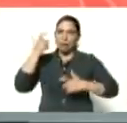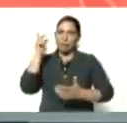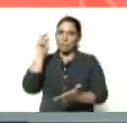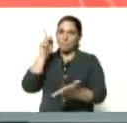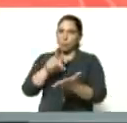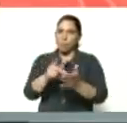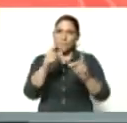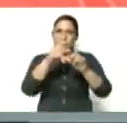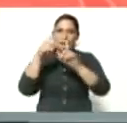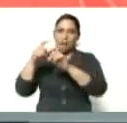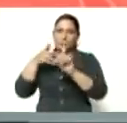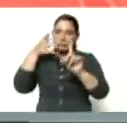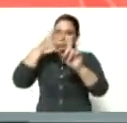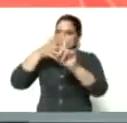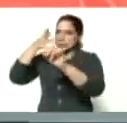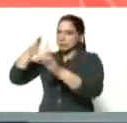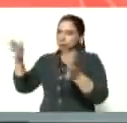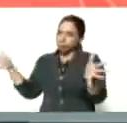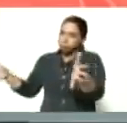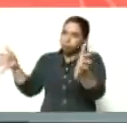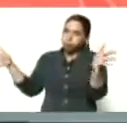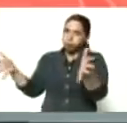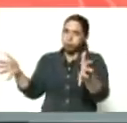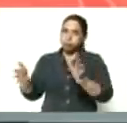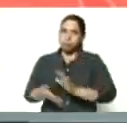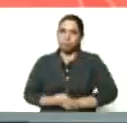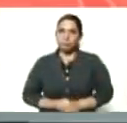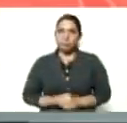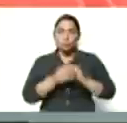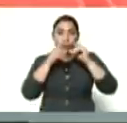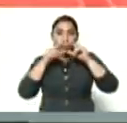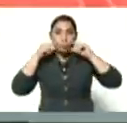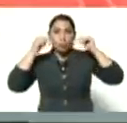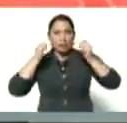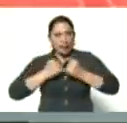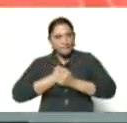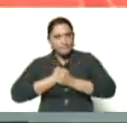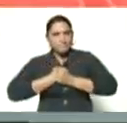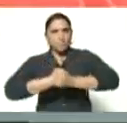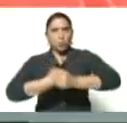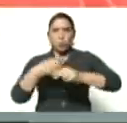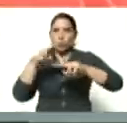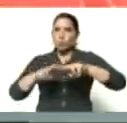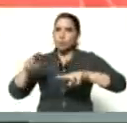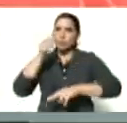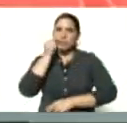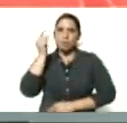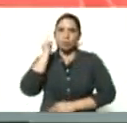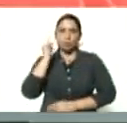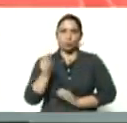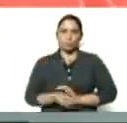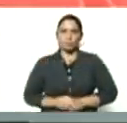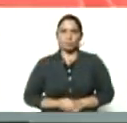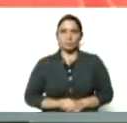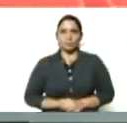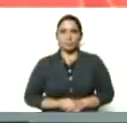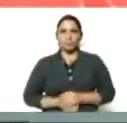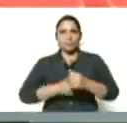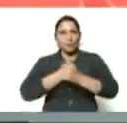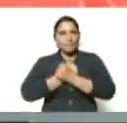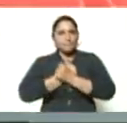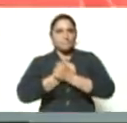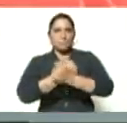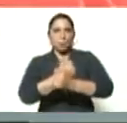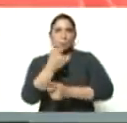su palabra orientadora, de su energía, de su sonrisa, de su amor por los niños y niñas, de su amor por la